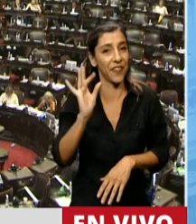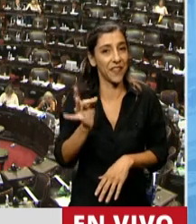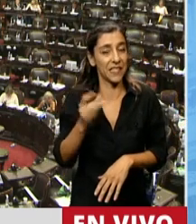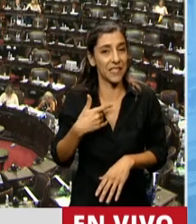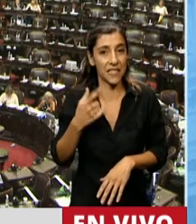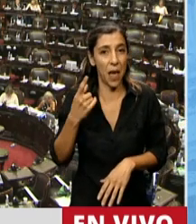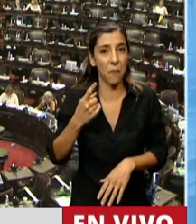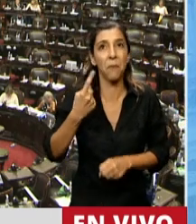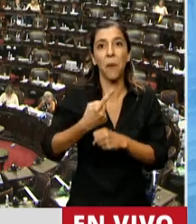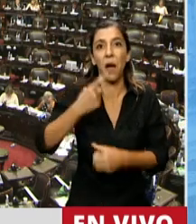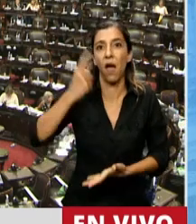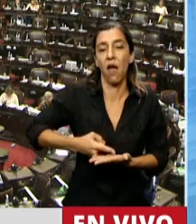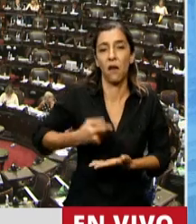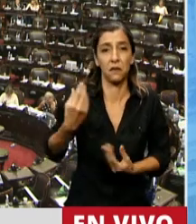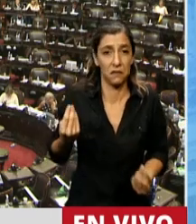justamente